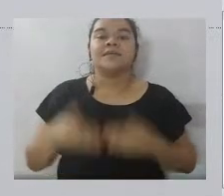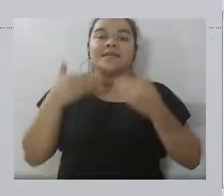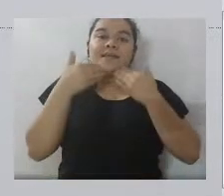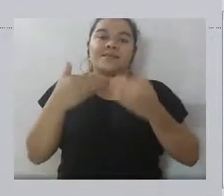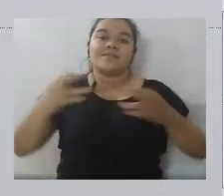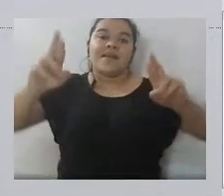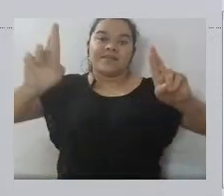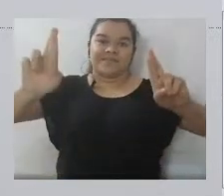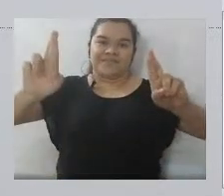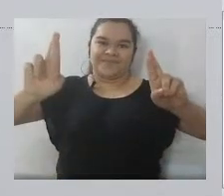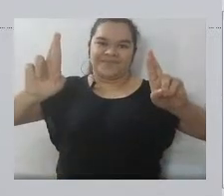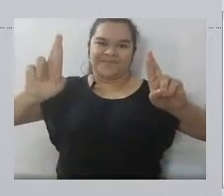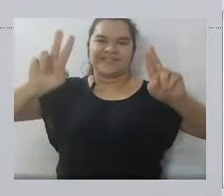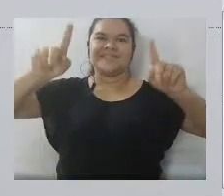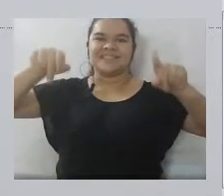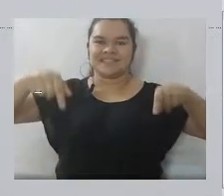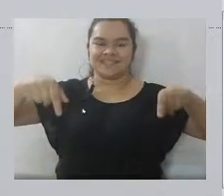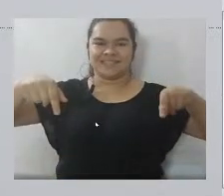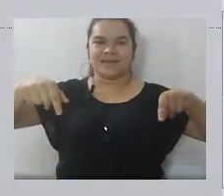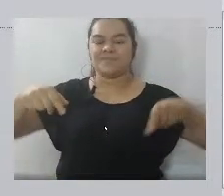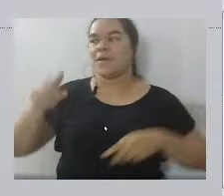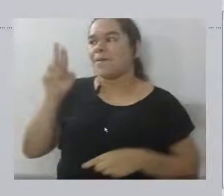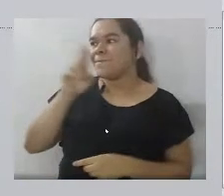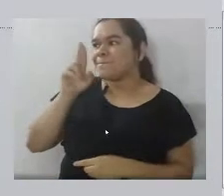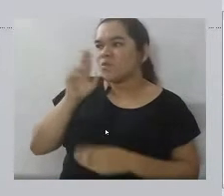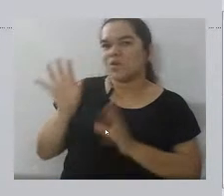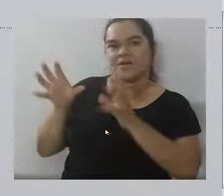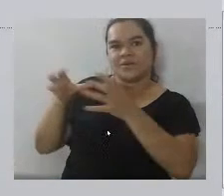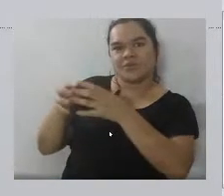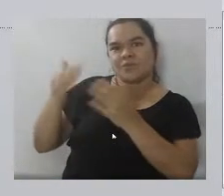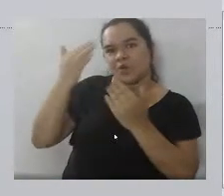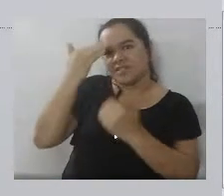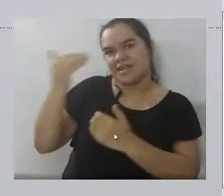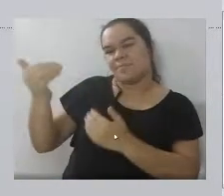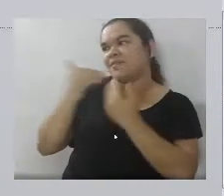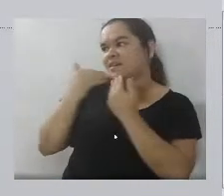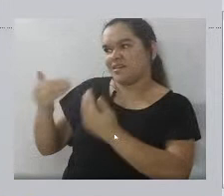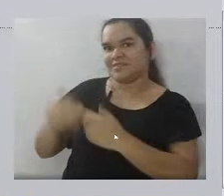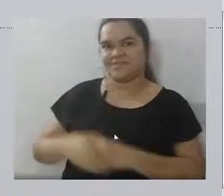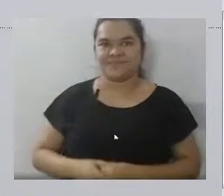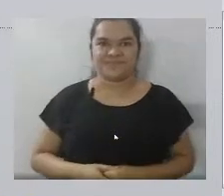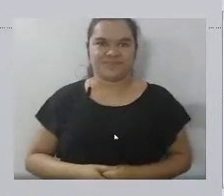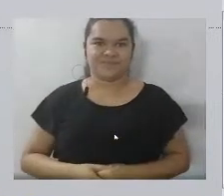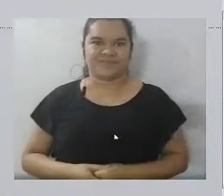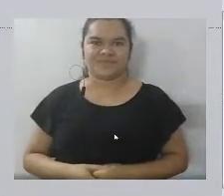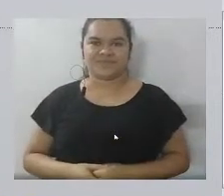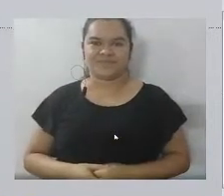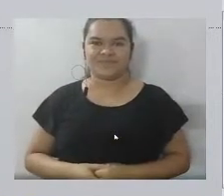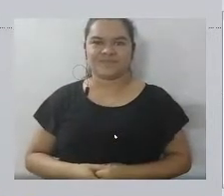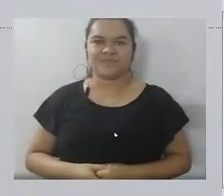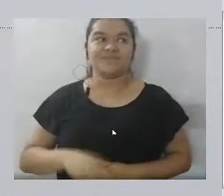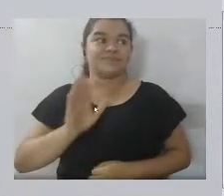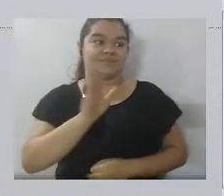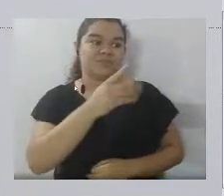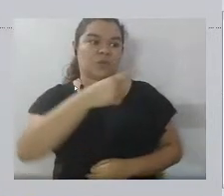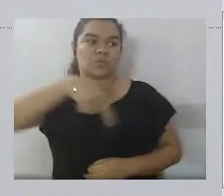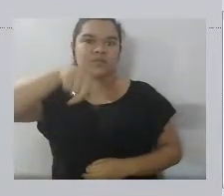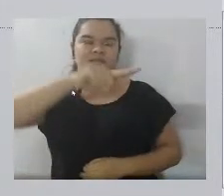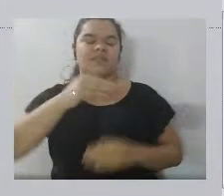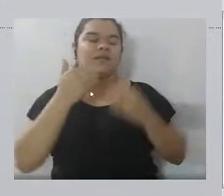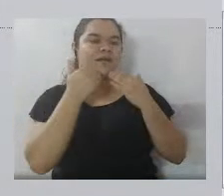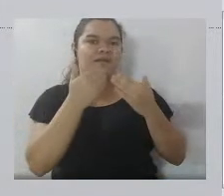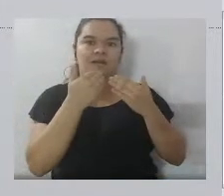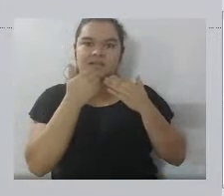éxitos. Gracias Karina y gracias por la invitación. No, por favor, a ustedes, gracias Nati, gracias